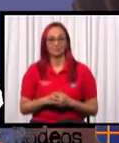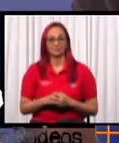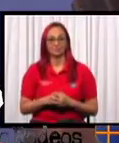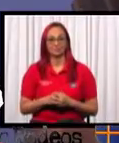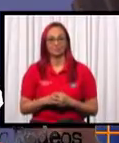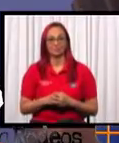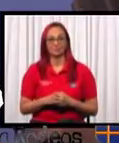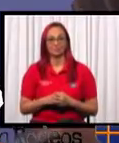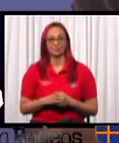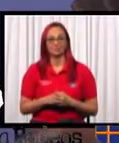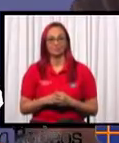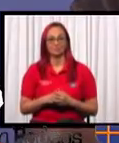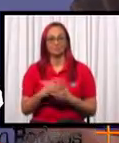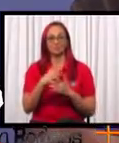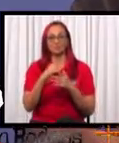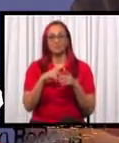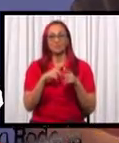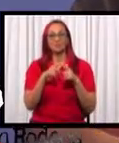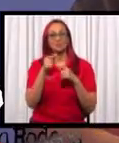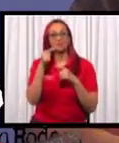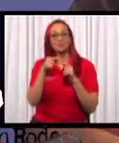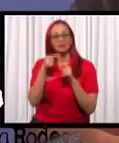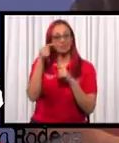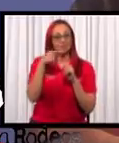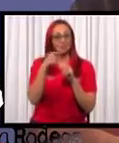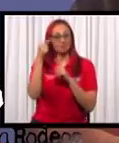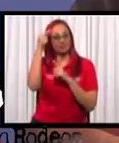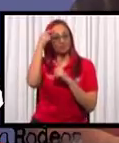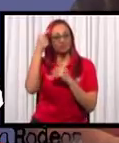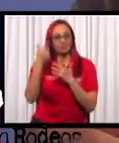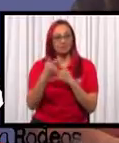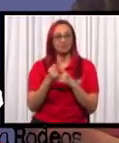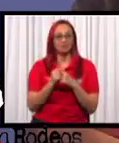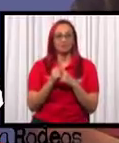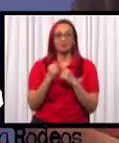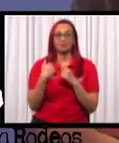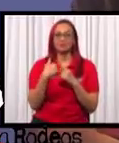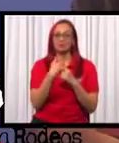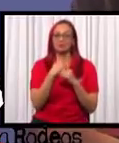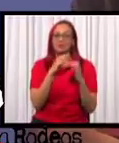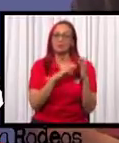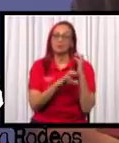Y esto arranca desde el gobierno pasado, cuando estaba doña Anabel González de ministra de Comercio Exterior,